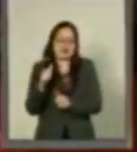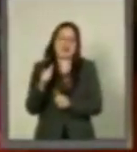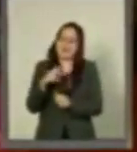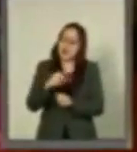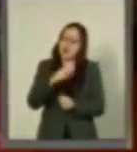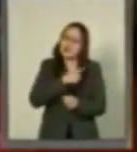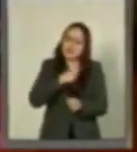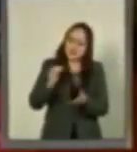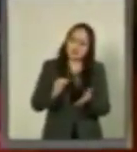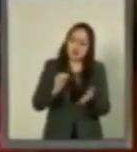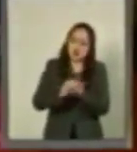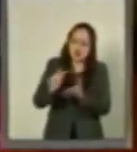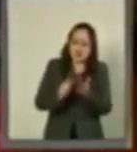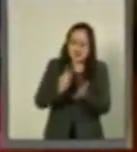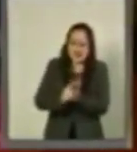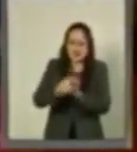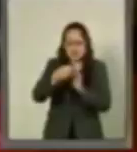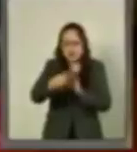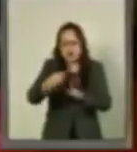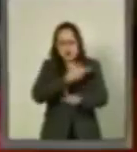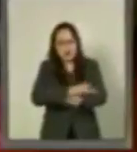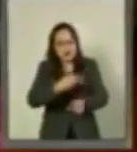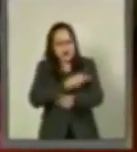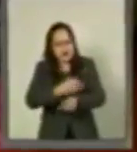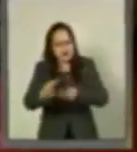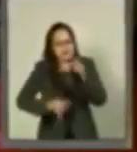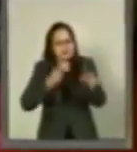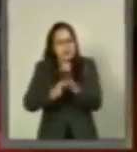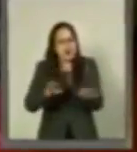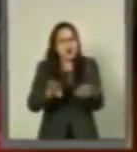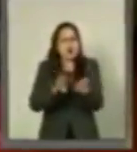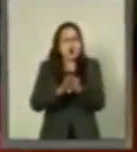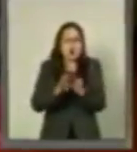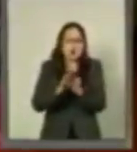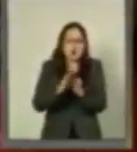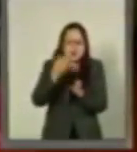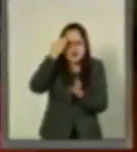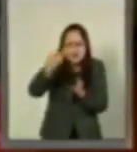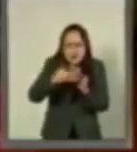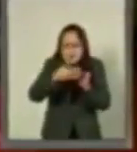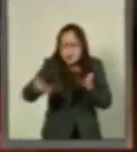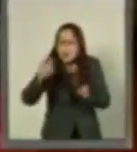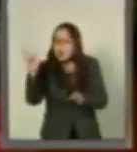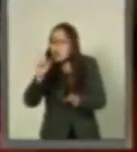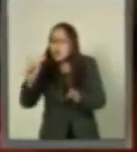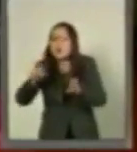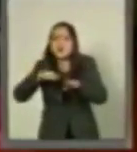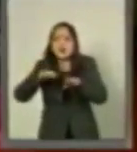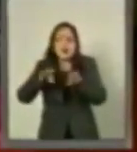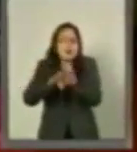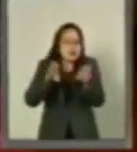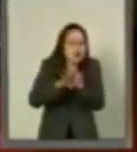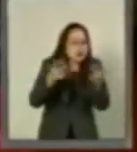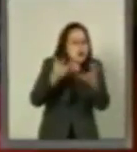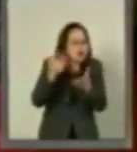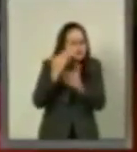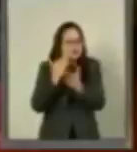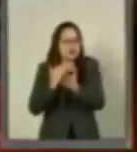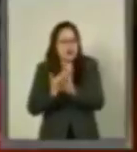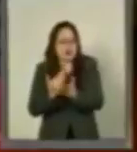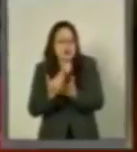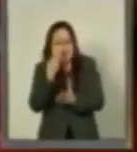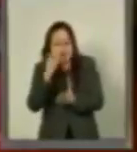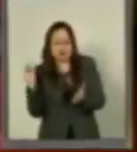Por eso hay que legislar, para que se diga cuándo, cómo y hasta dónde. Y en lo de la policía, el